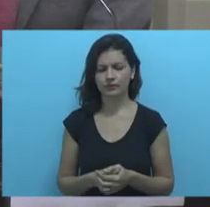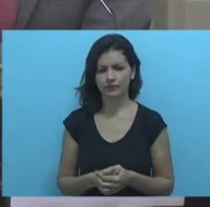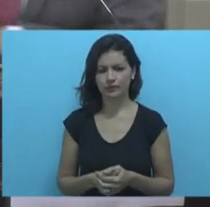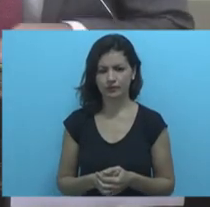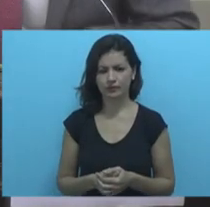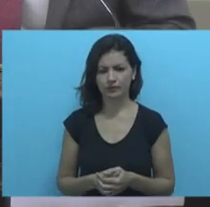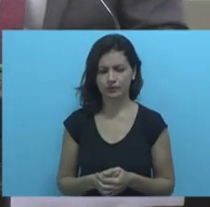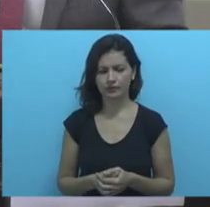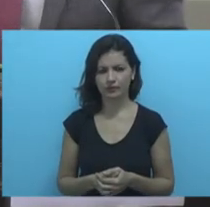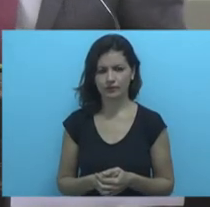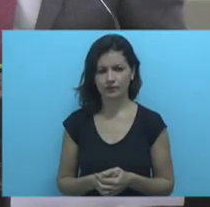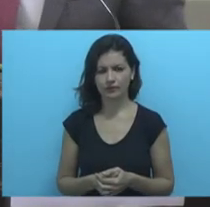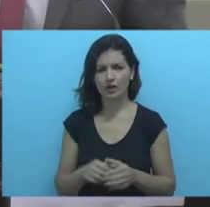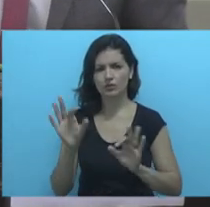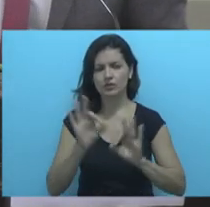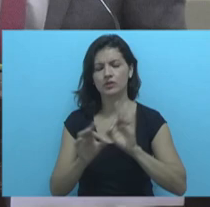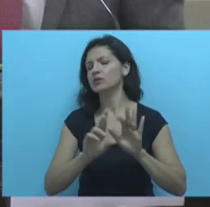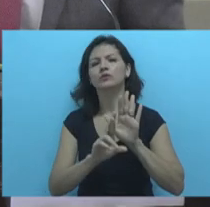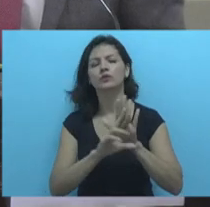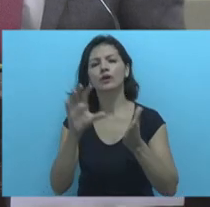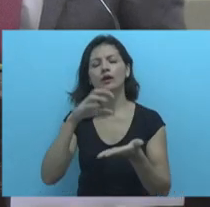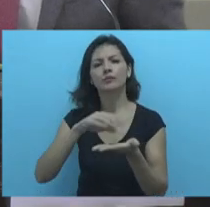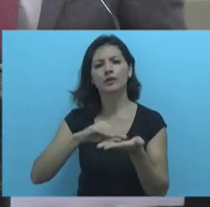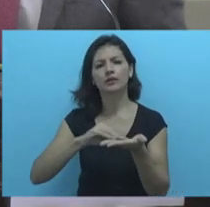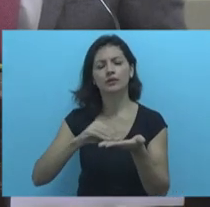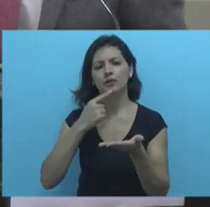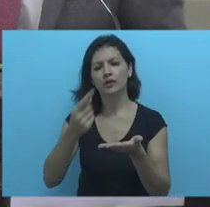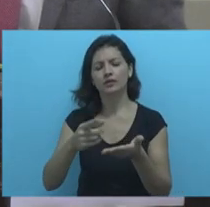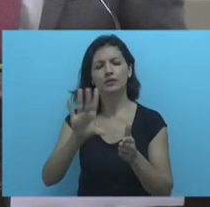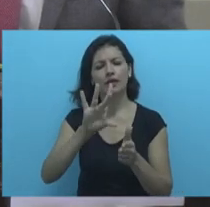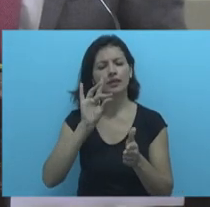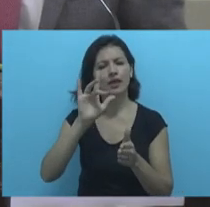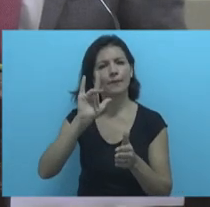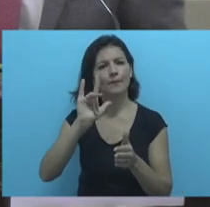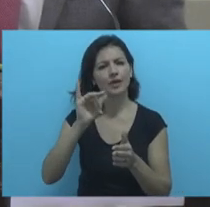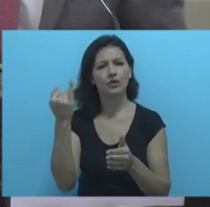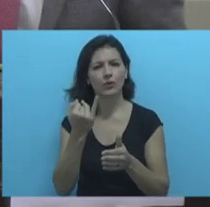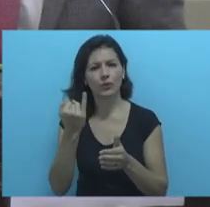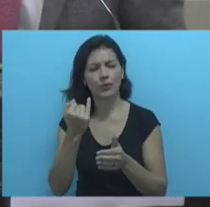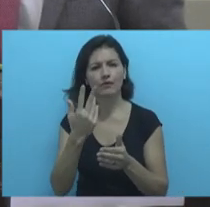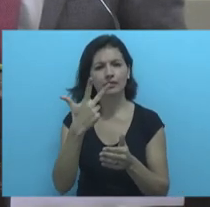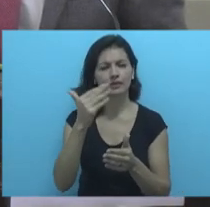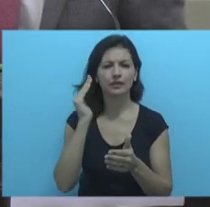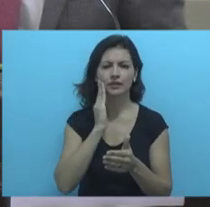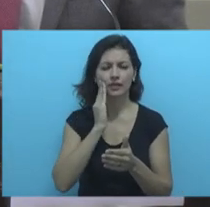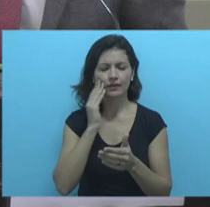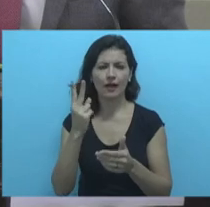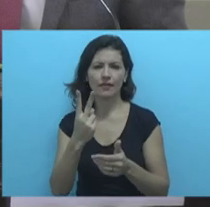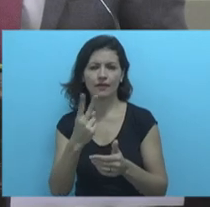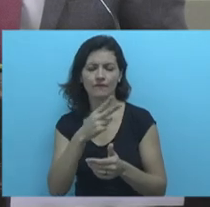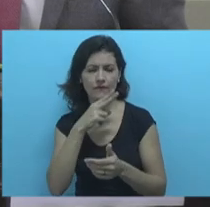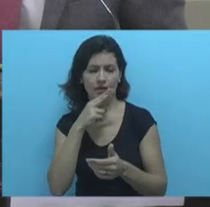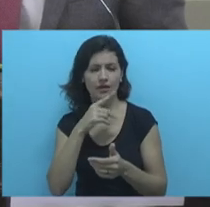mismo. Proyecto de resolución, la Cámara de Diputados de la provincia resuelve establecer los días miércoles y jueves a las 15 horas y viernes a las 10